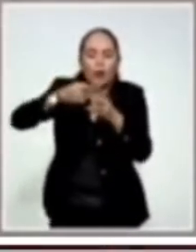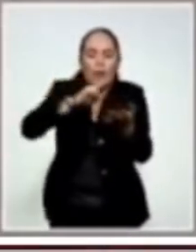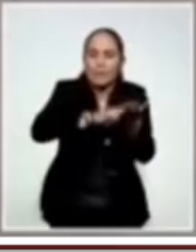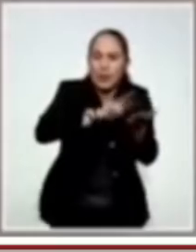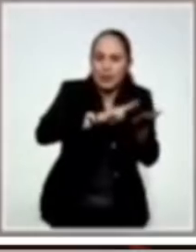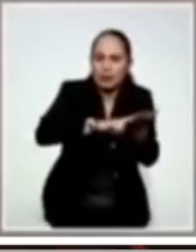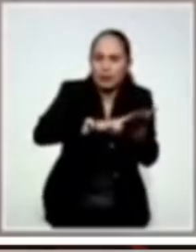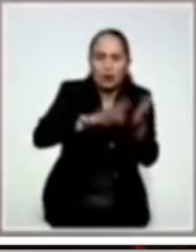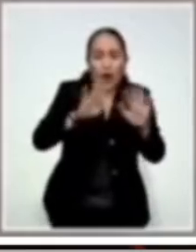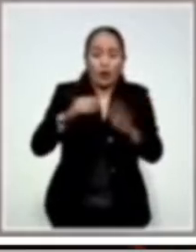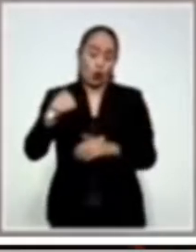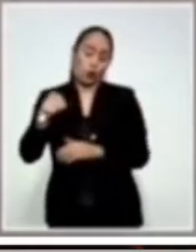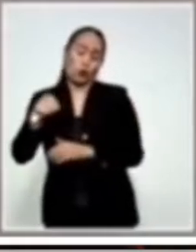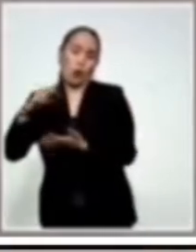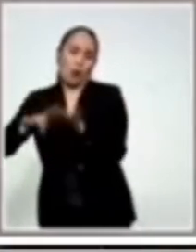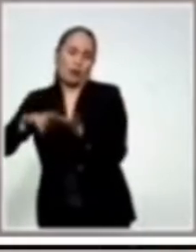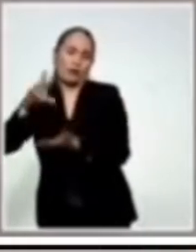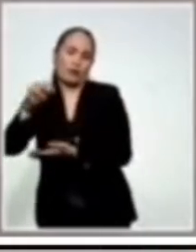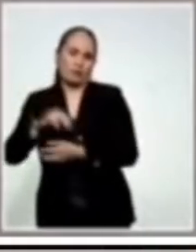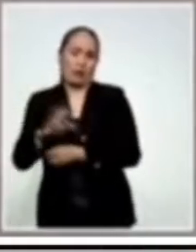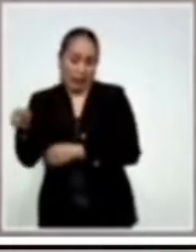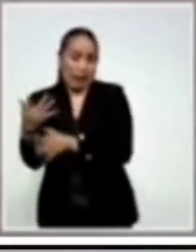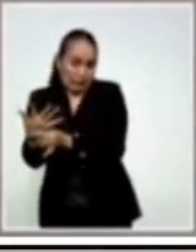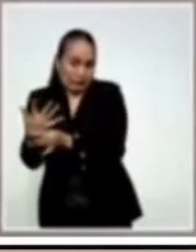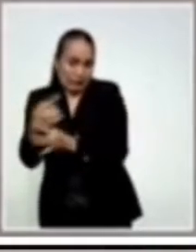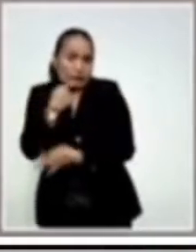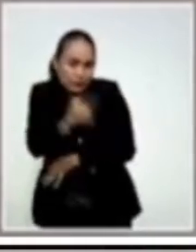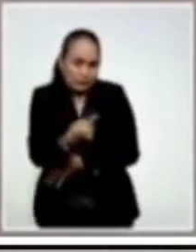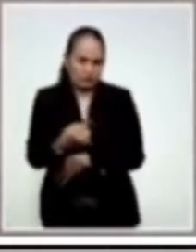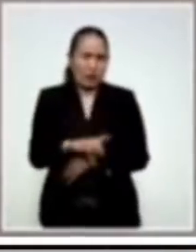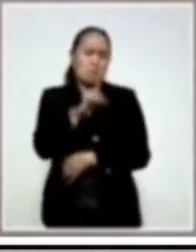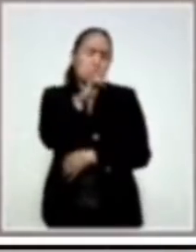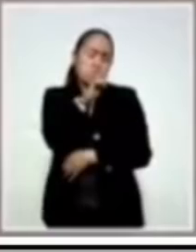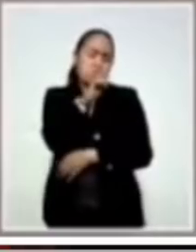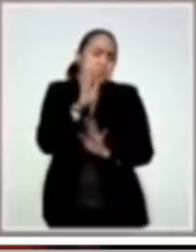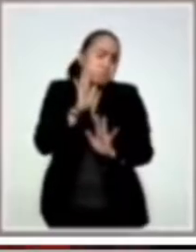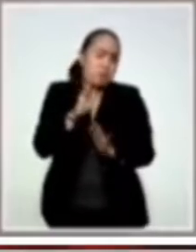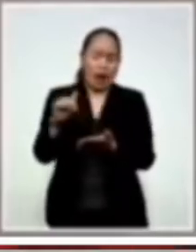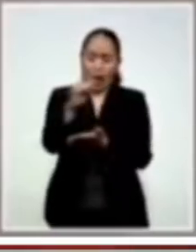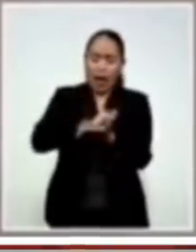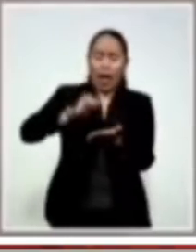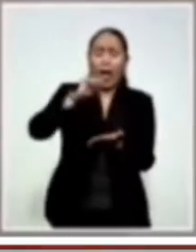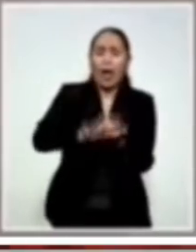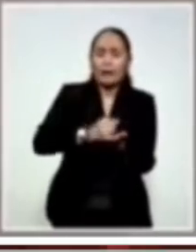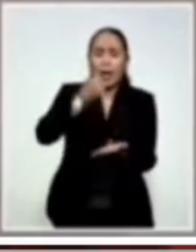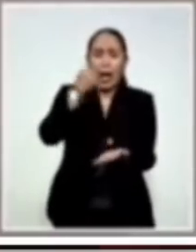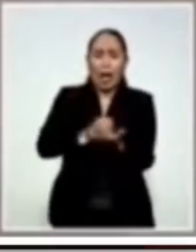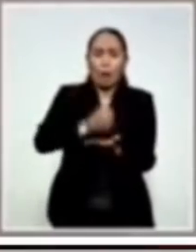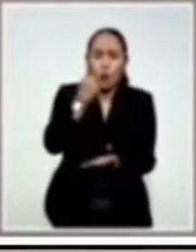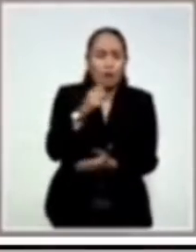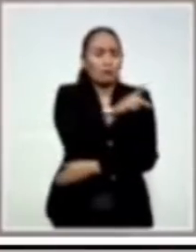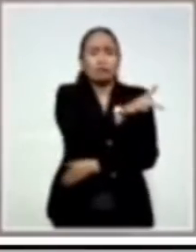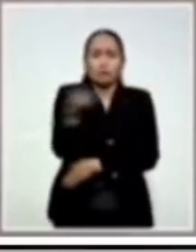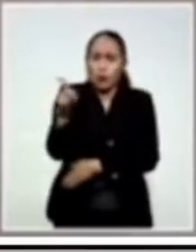él quería que se computara por la invalidez, lo dijera. Nunca dijo nada. Y el acta se aprueba por unanimidad